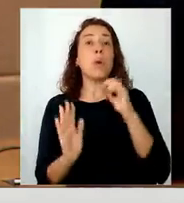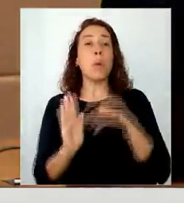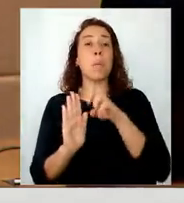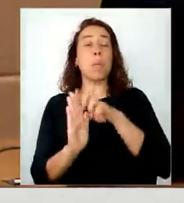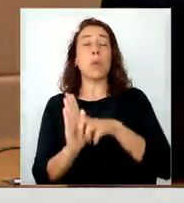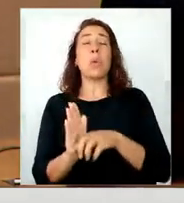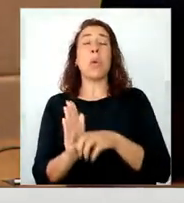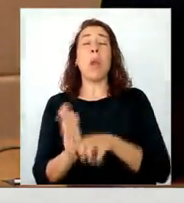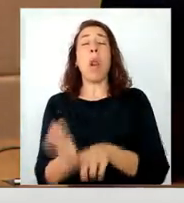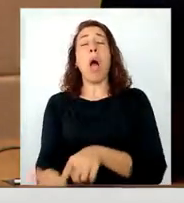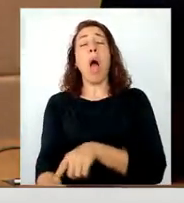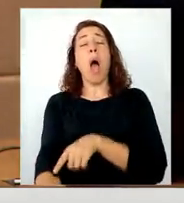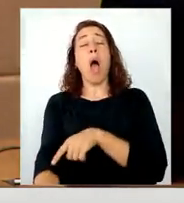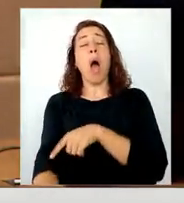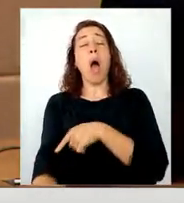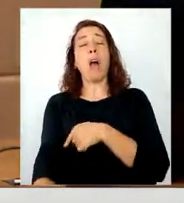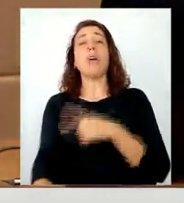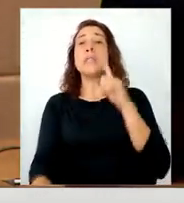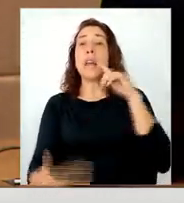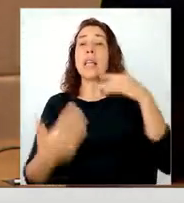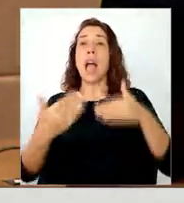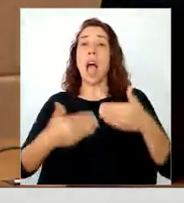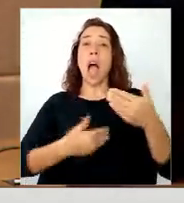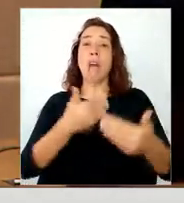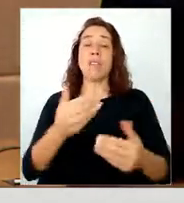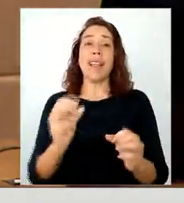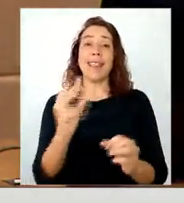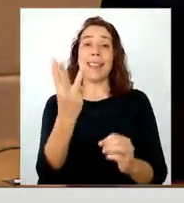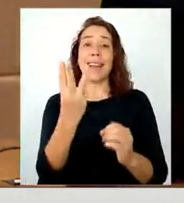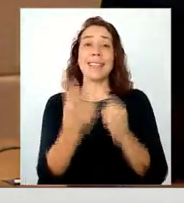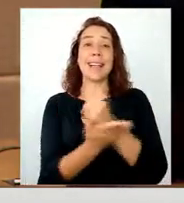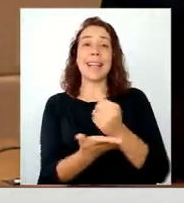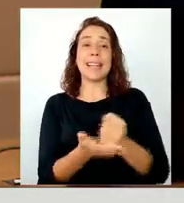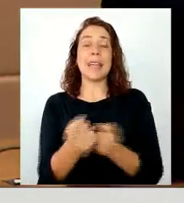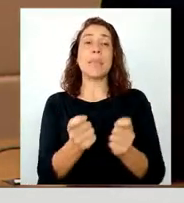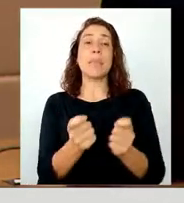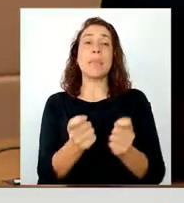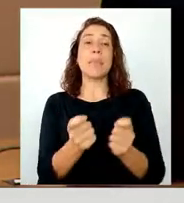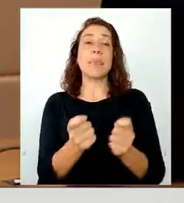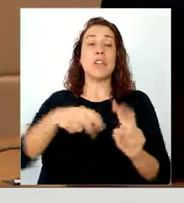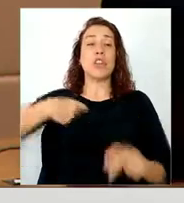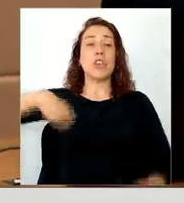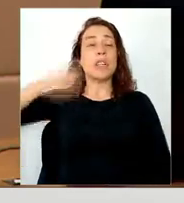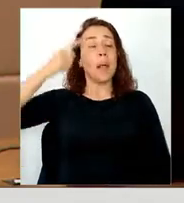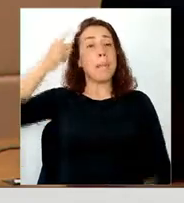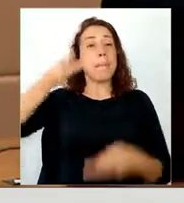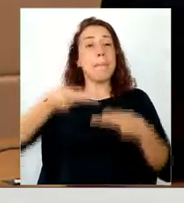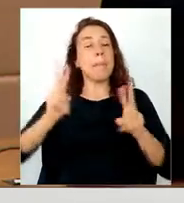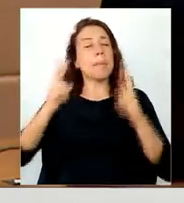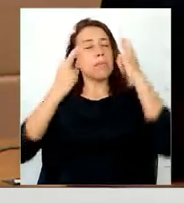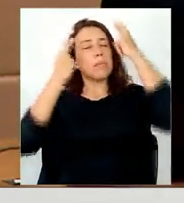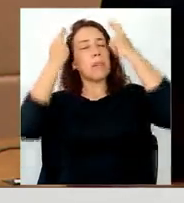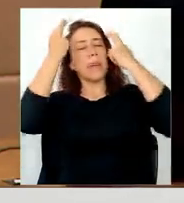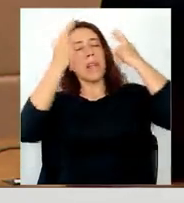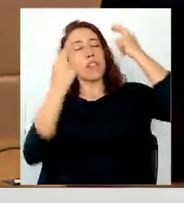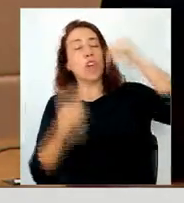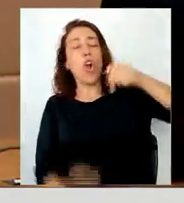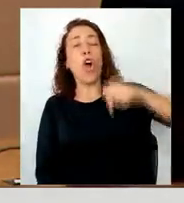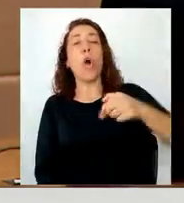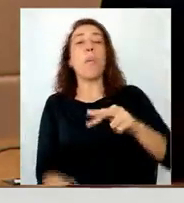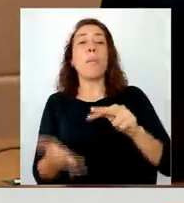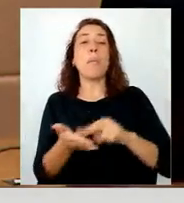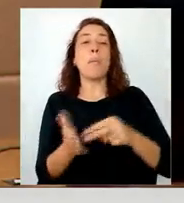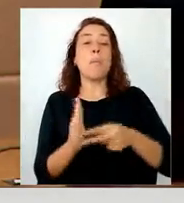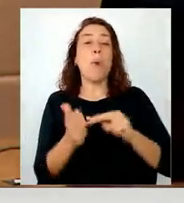avanzado Perdón viene en tercer trámite con modificaciones del senado pero que nos permite reflexionar hoy día sobre los problemas que han estado ocurriendo